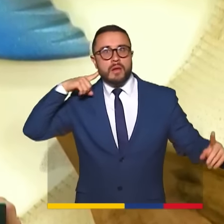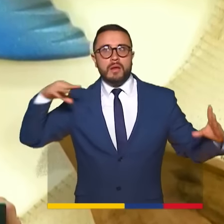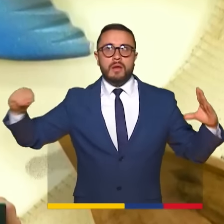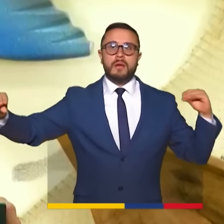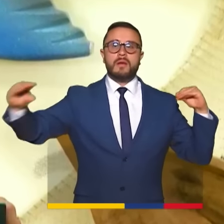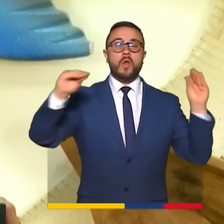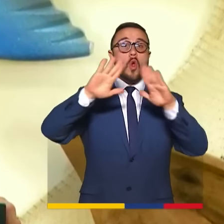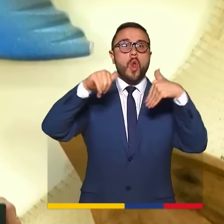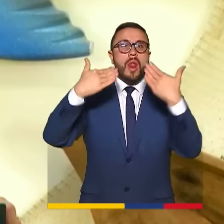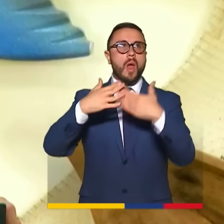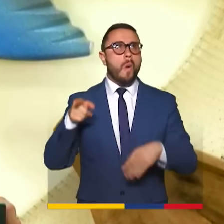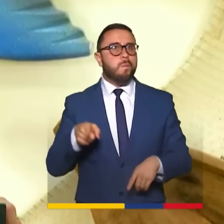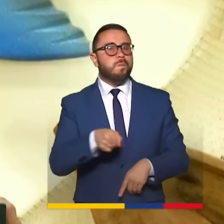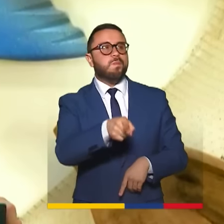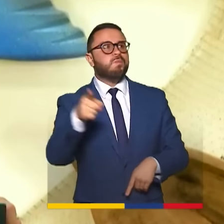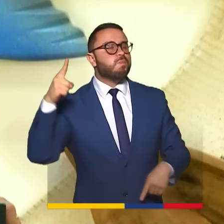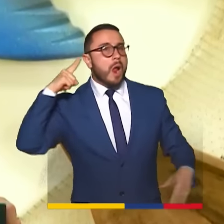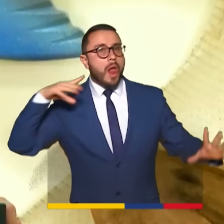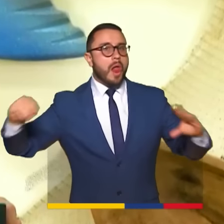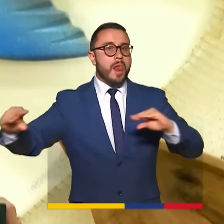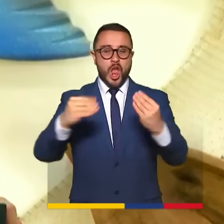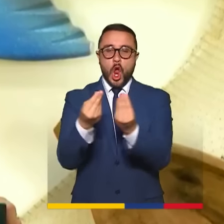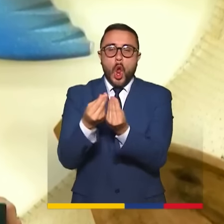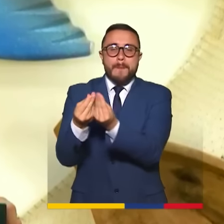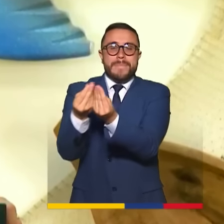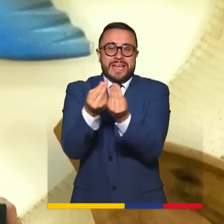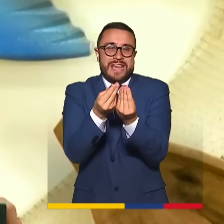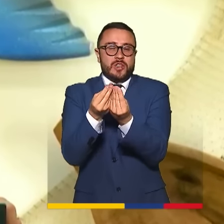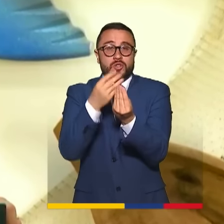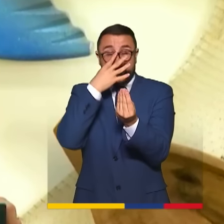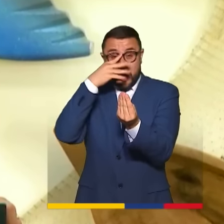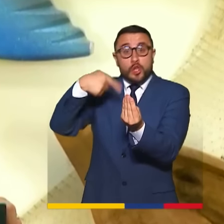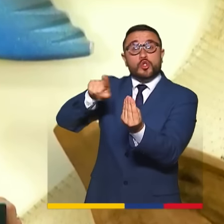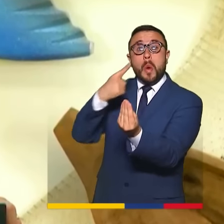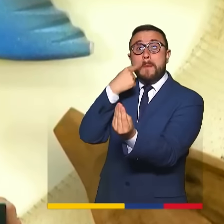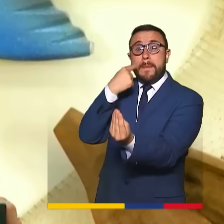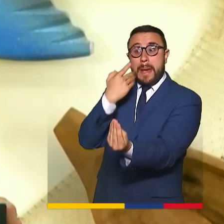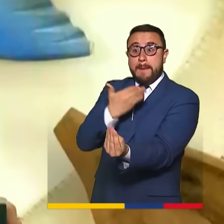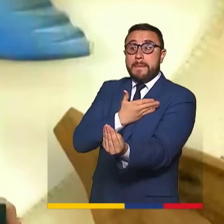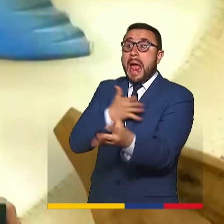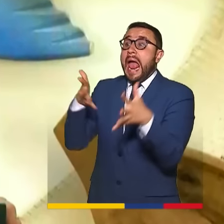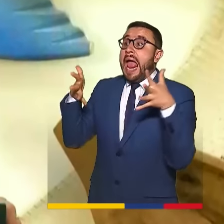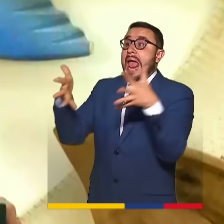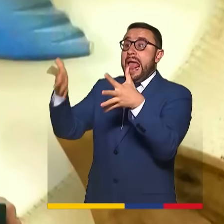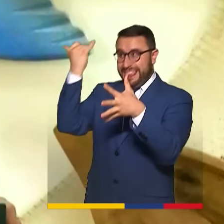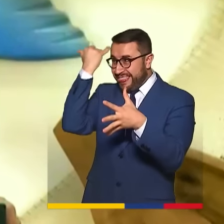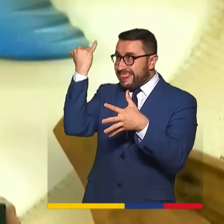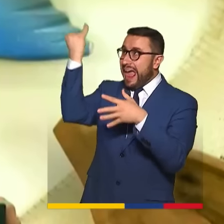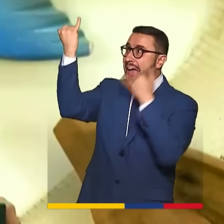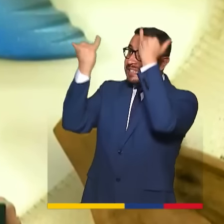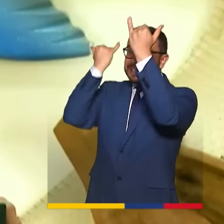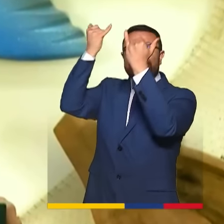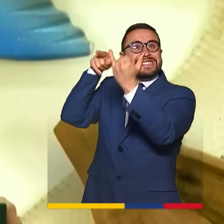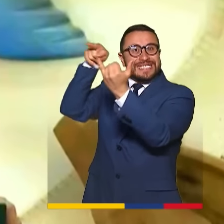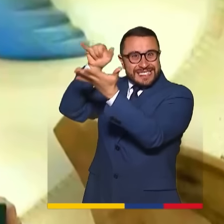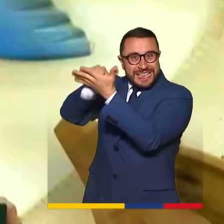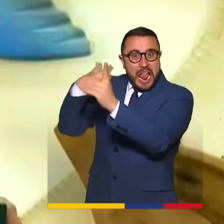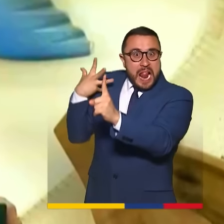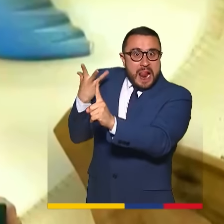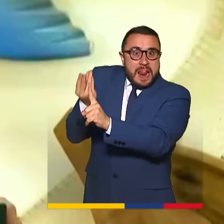su colegio, de sus compañeros, porque sus padres les enseñaban ese tipo de ideas,